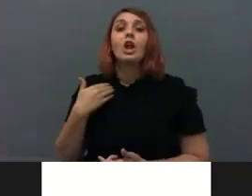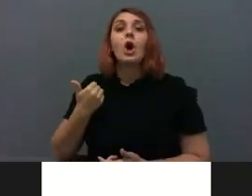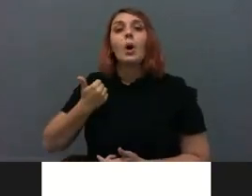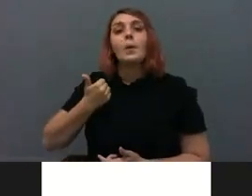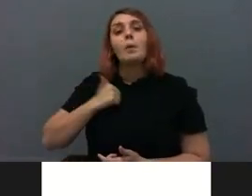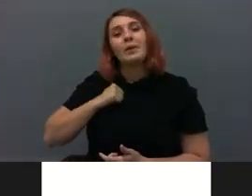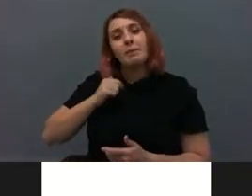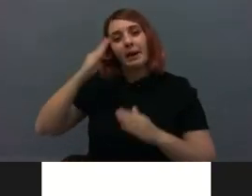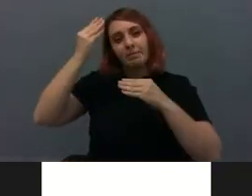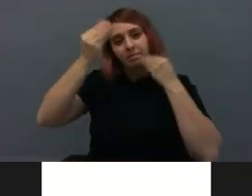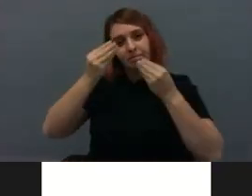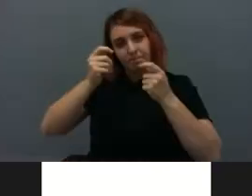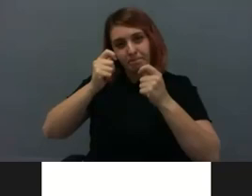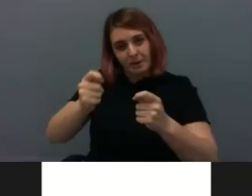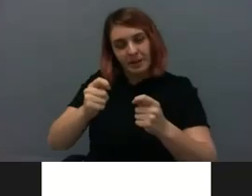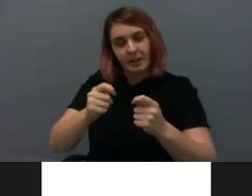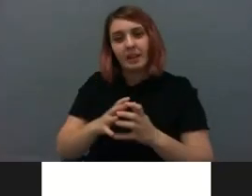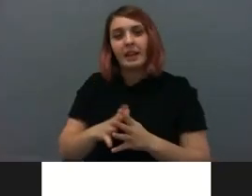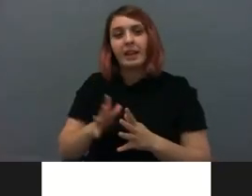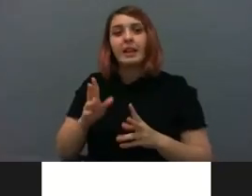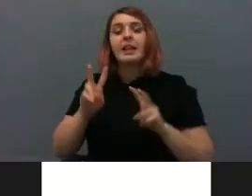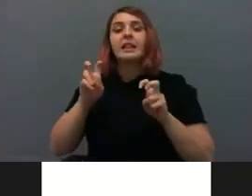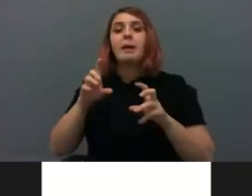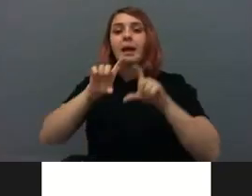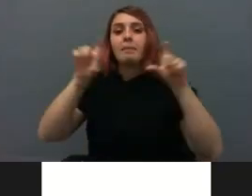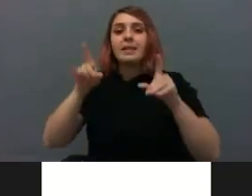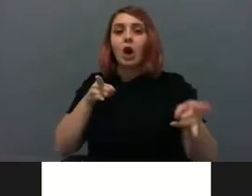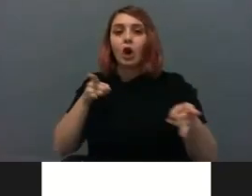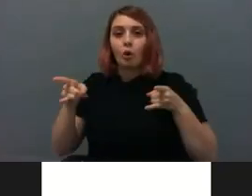reflexiones para el futuro. La robotización de las empresas.